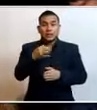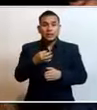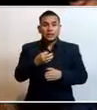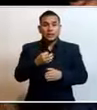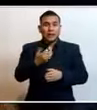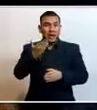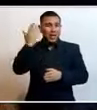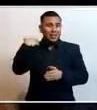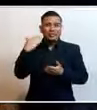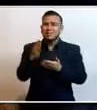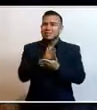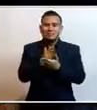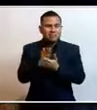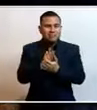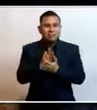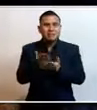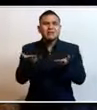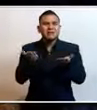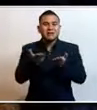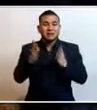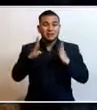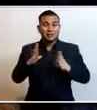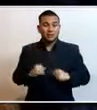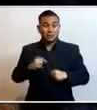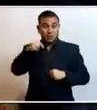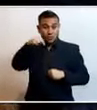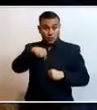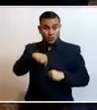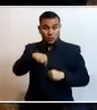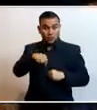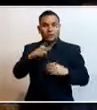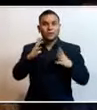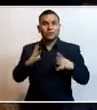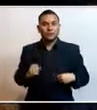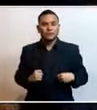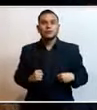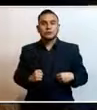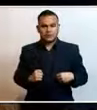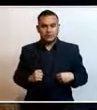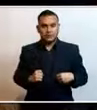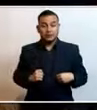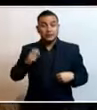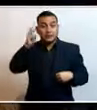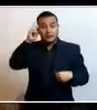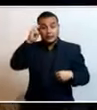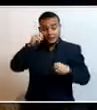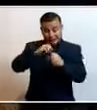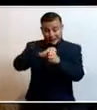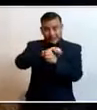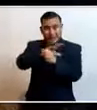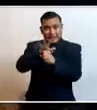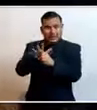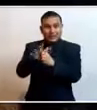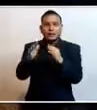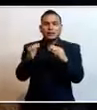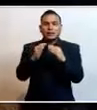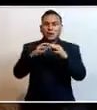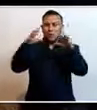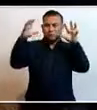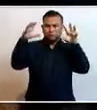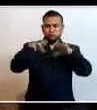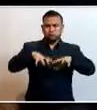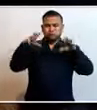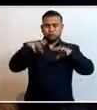país durante décadas. Un país que tanto la pandemia como esta tormenta nos ha demostrado